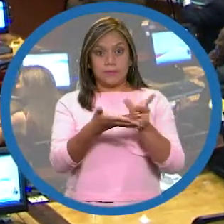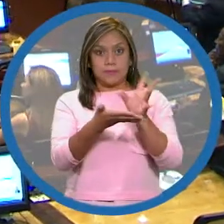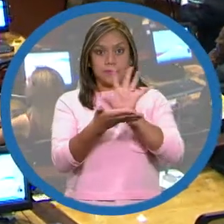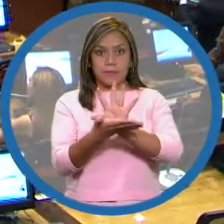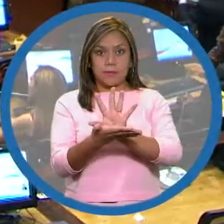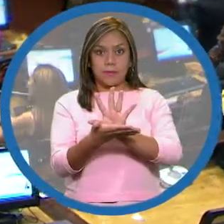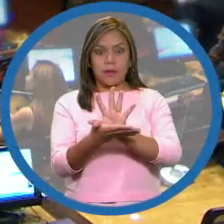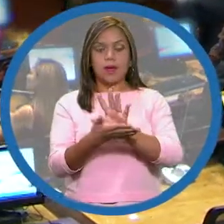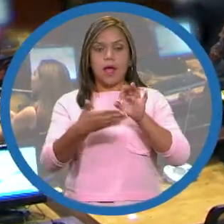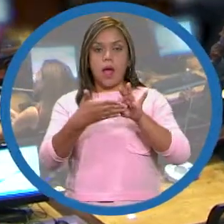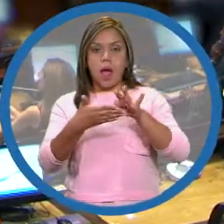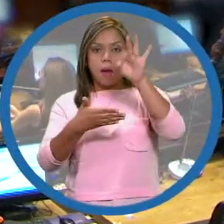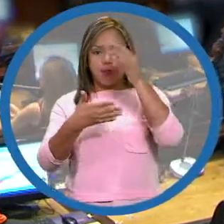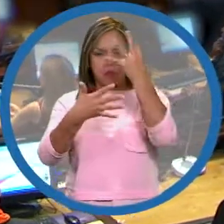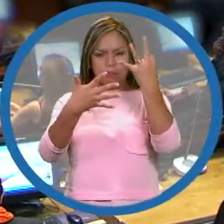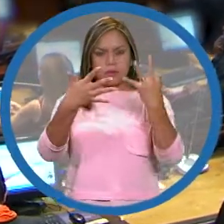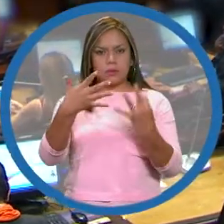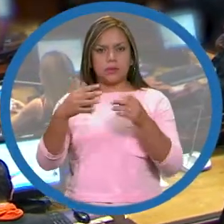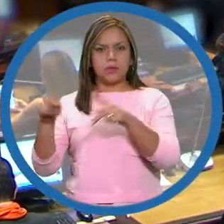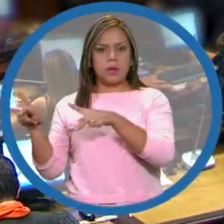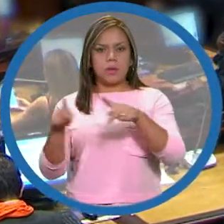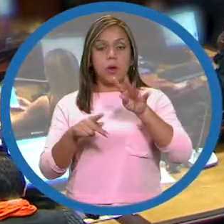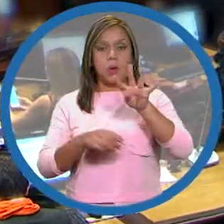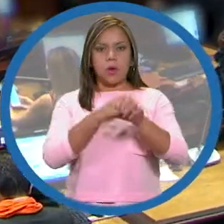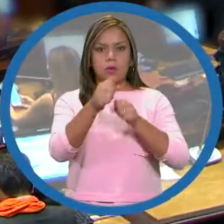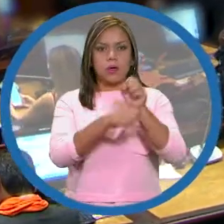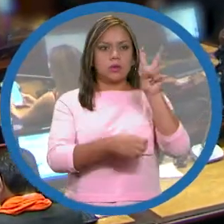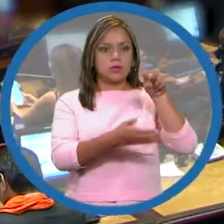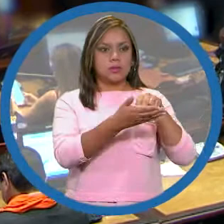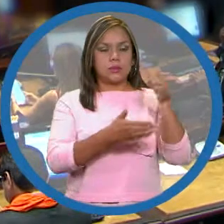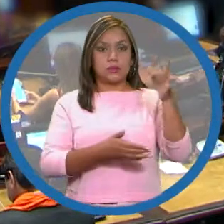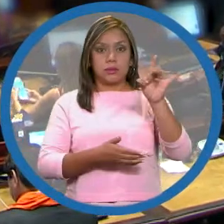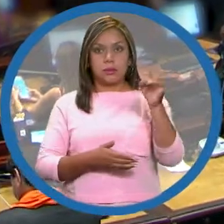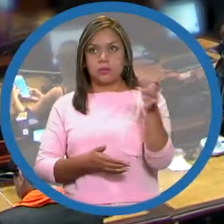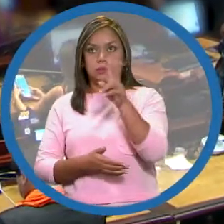que la Asamblea Nacional aprobó la proforma y el Plan Cuatrianual